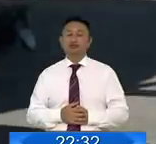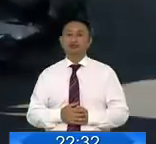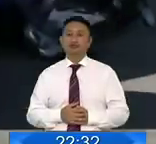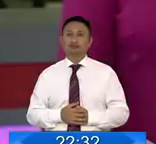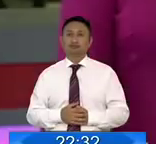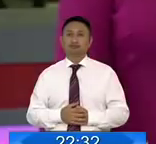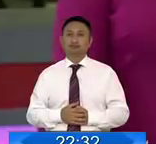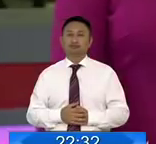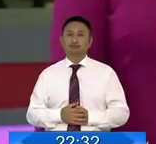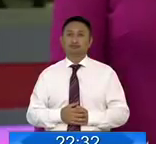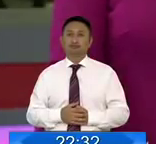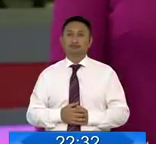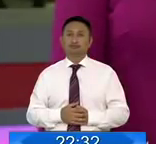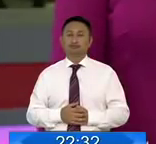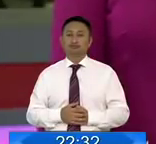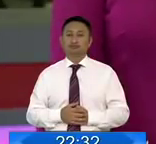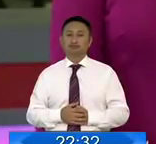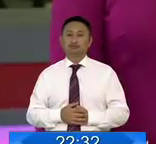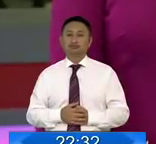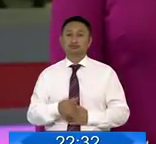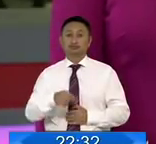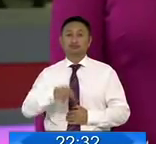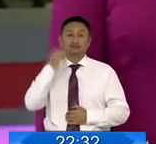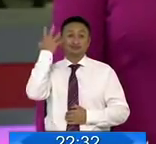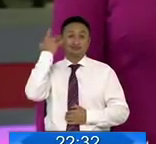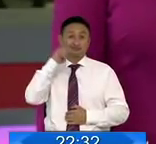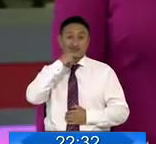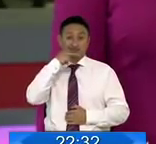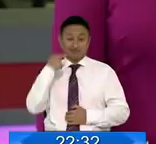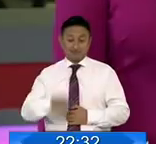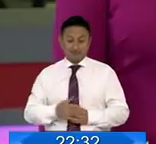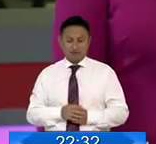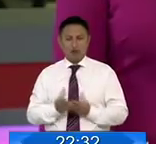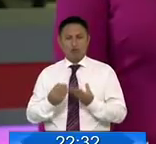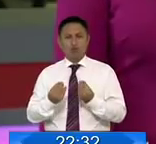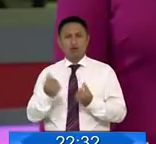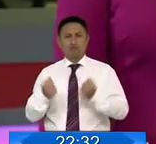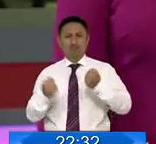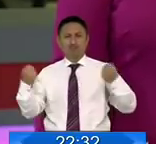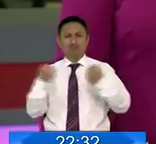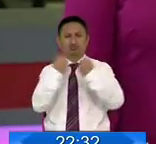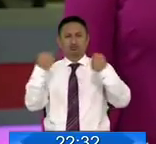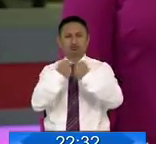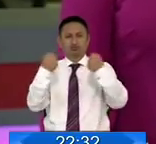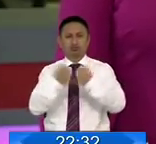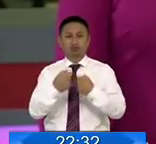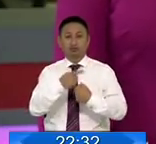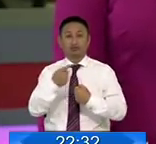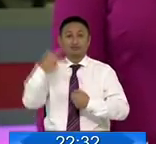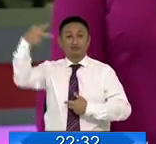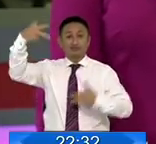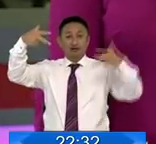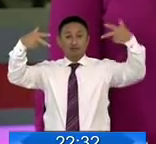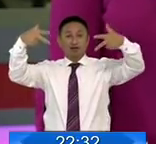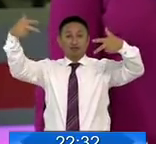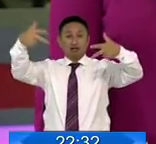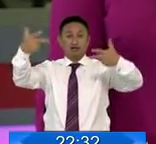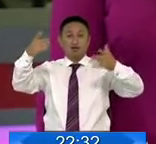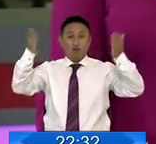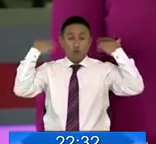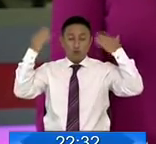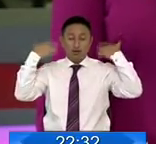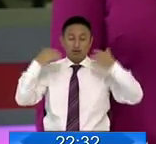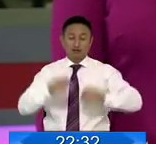Altamirano. Durante los días de feriado, varios accidentes fueron captados por las cámaras de seguridad de la Corporación Ciudadana